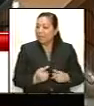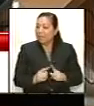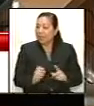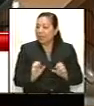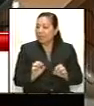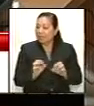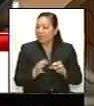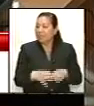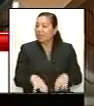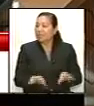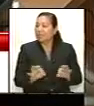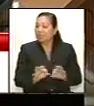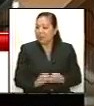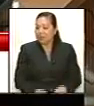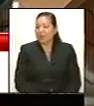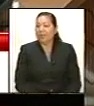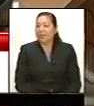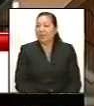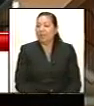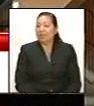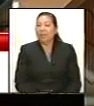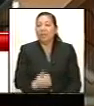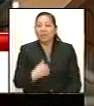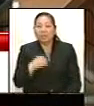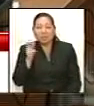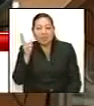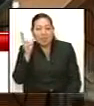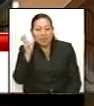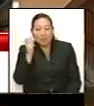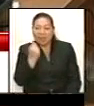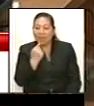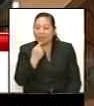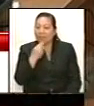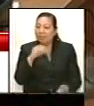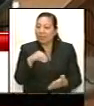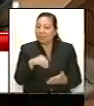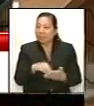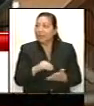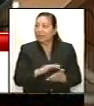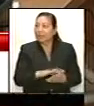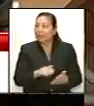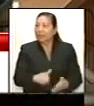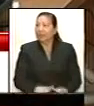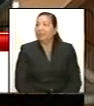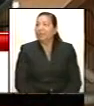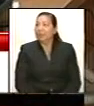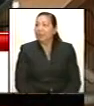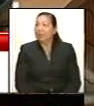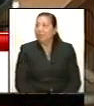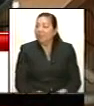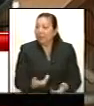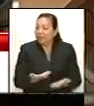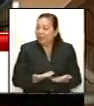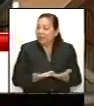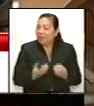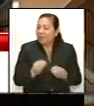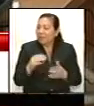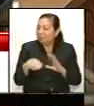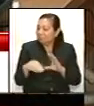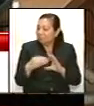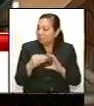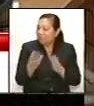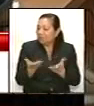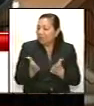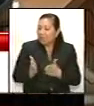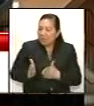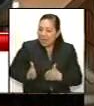que es importante, con lo que hemos escuchado, que debe de difundirse aún más no solamente la plataforma, sino